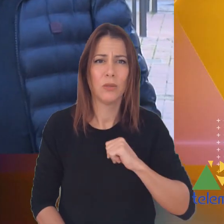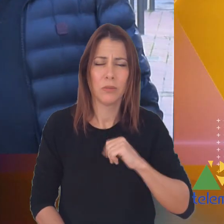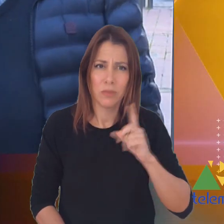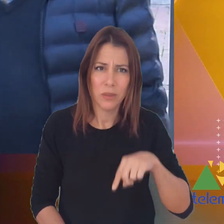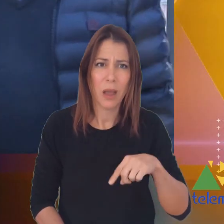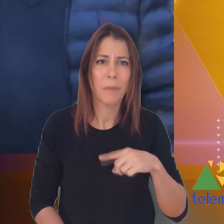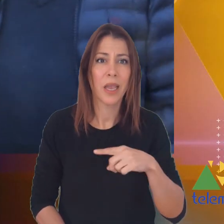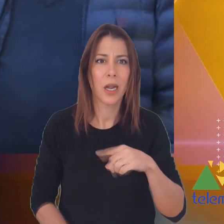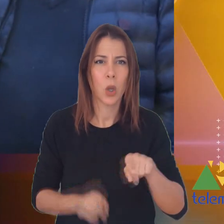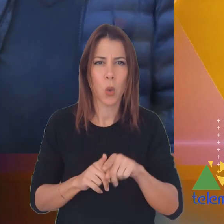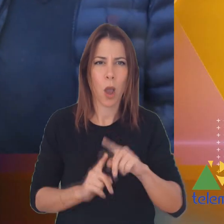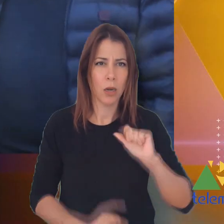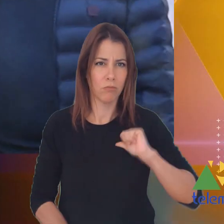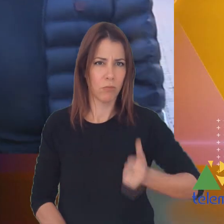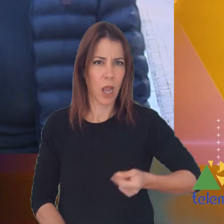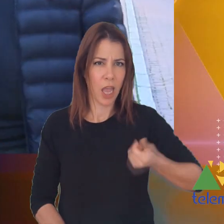bueno, la aristocracia de